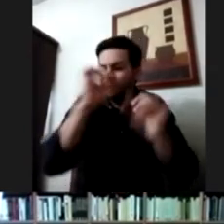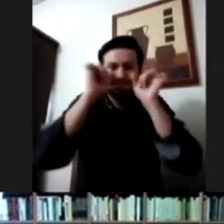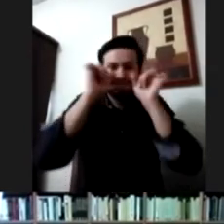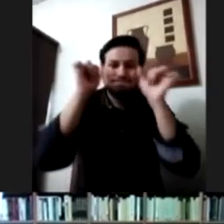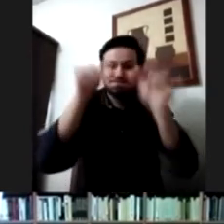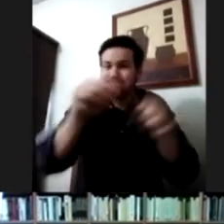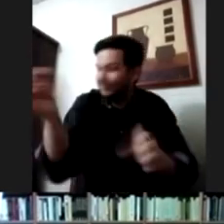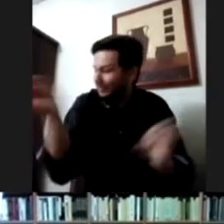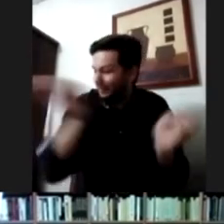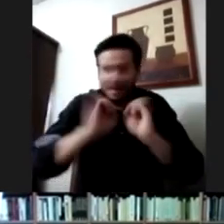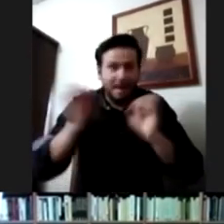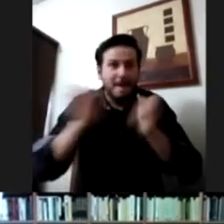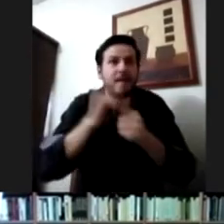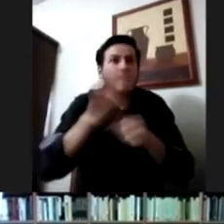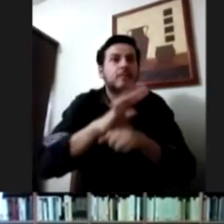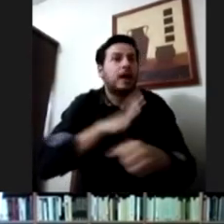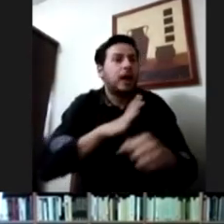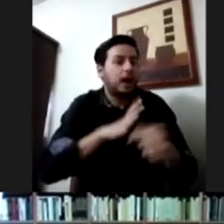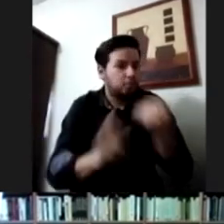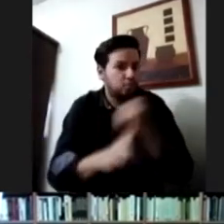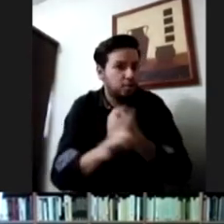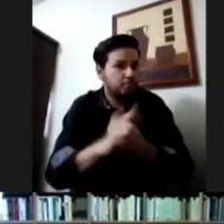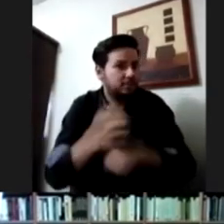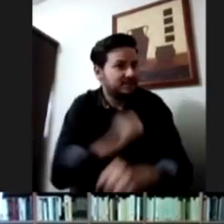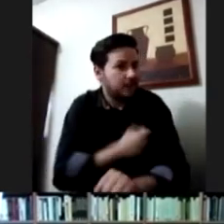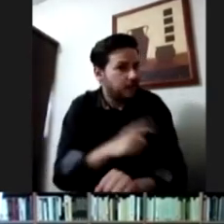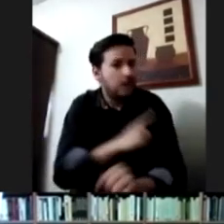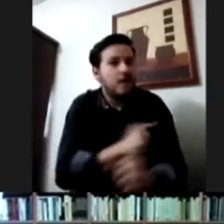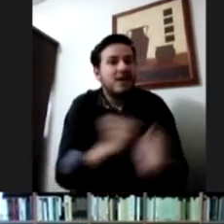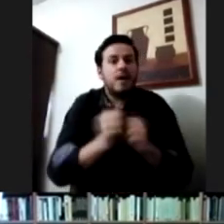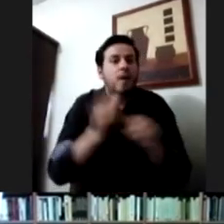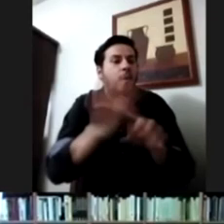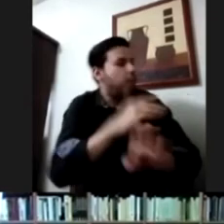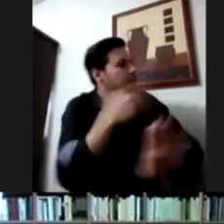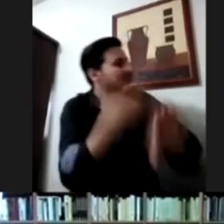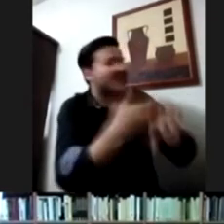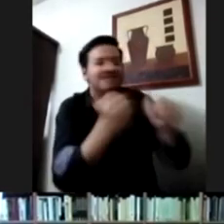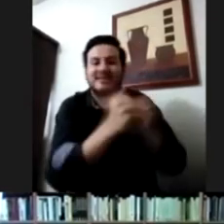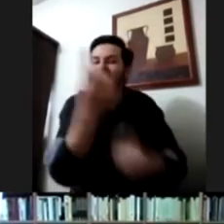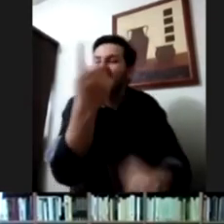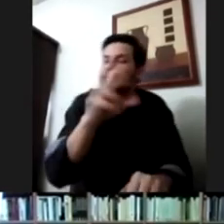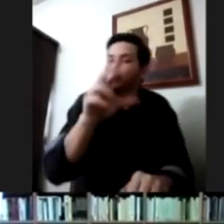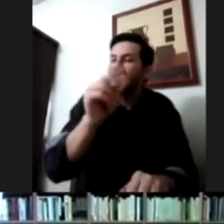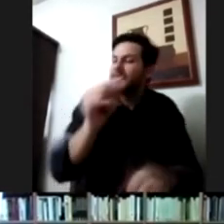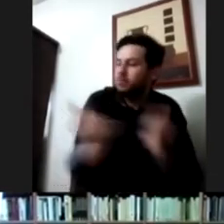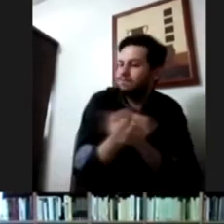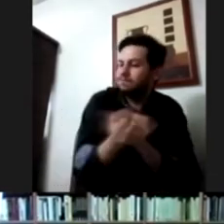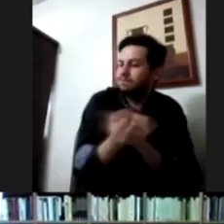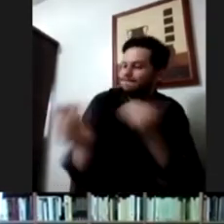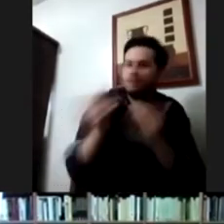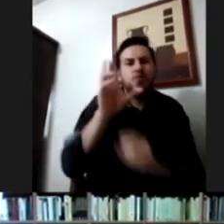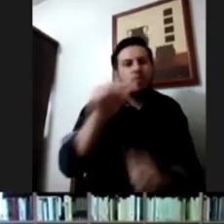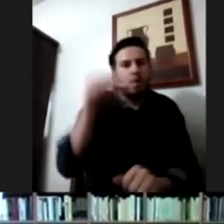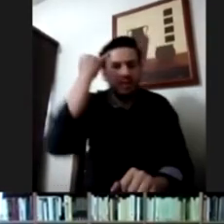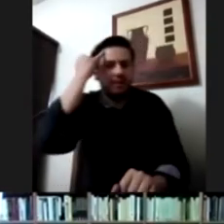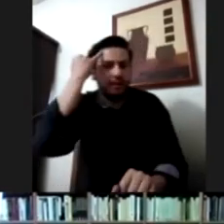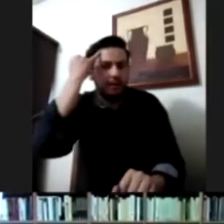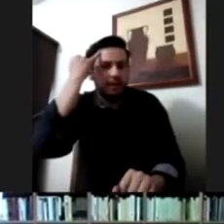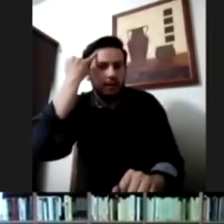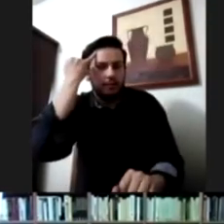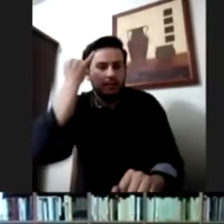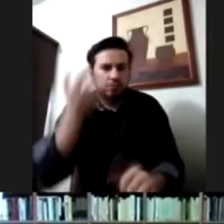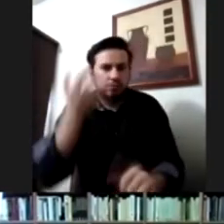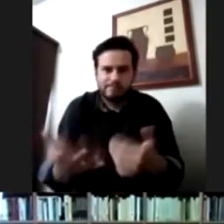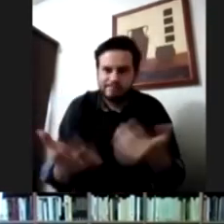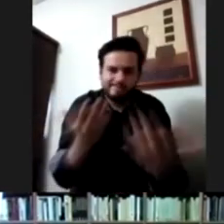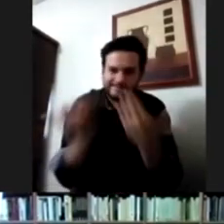tienen problemas de salud, frente a 180 niñas, niños de esa edad no indígenas. Entonces, son como algunos de